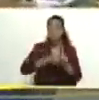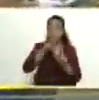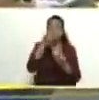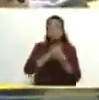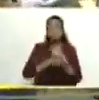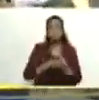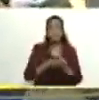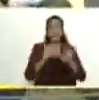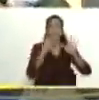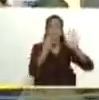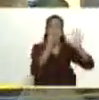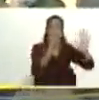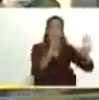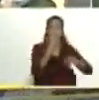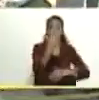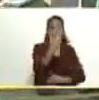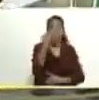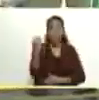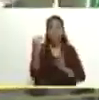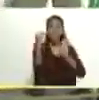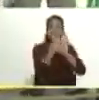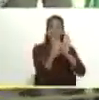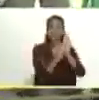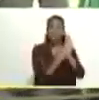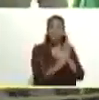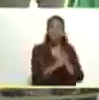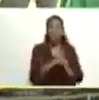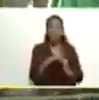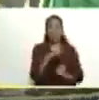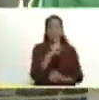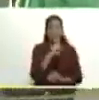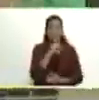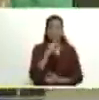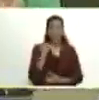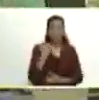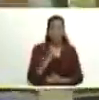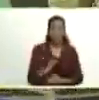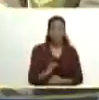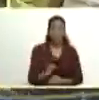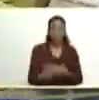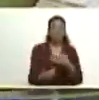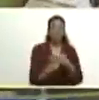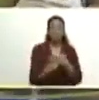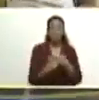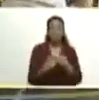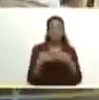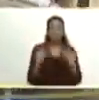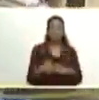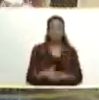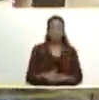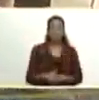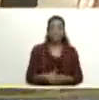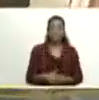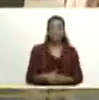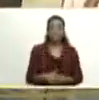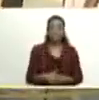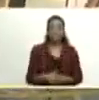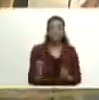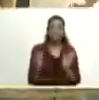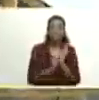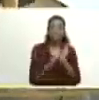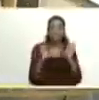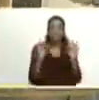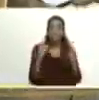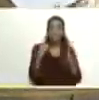las 930 sanciones impuestas, que son crímenes de lesa humanidad. Bueno, ya, dejemos hablar de tantas